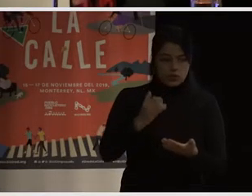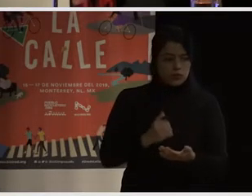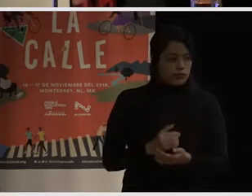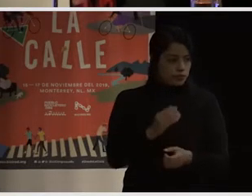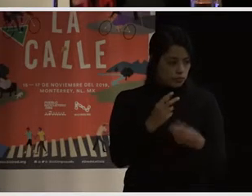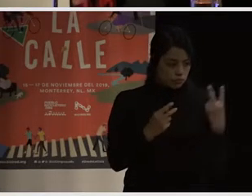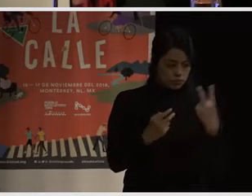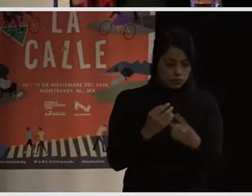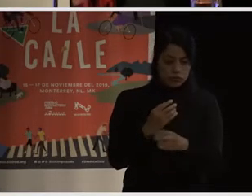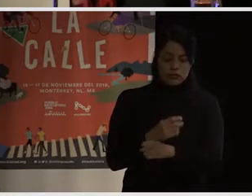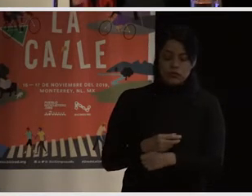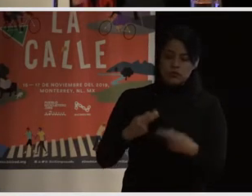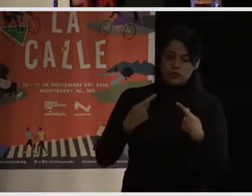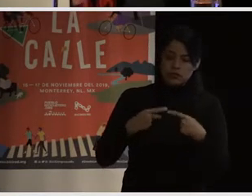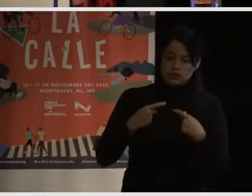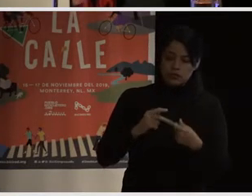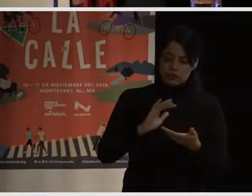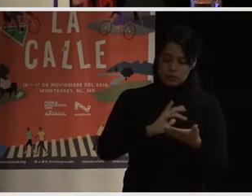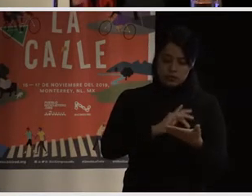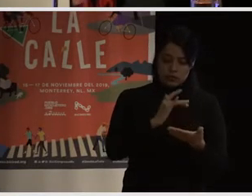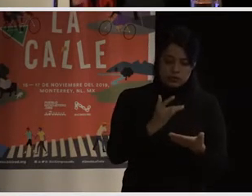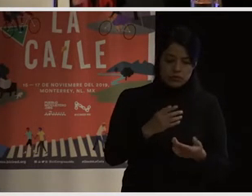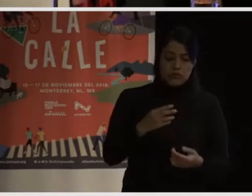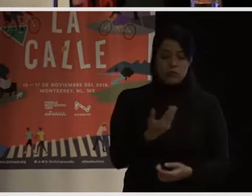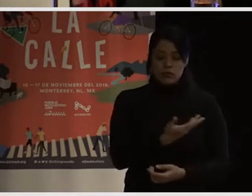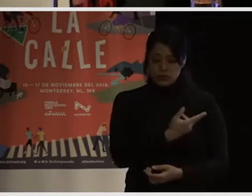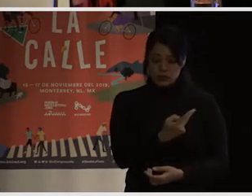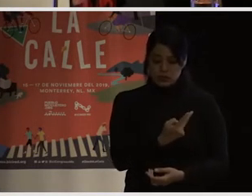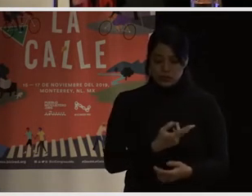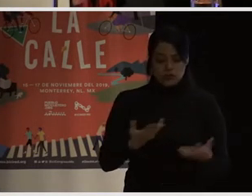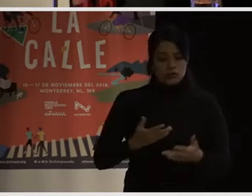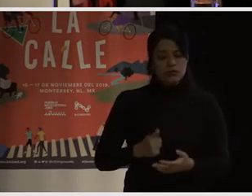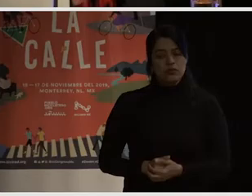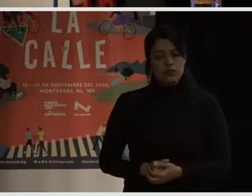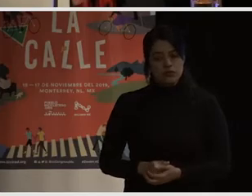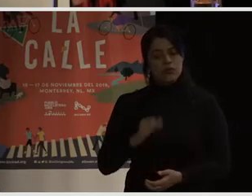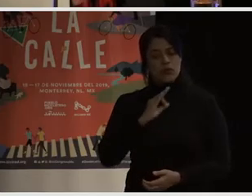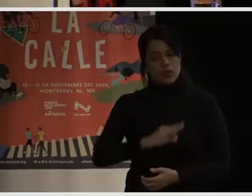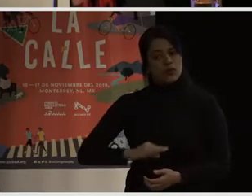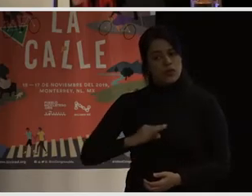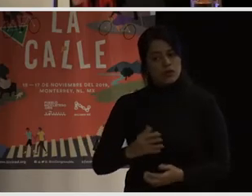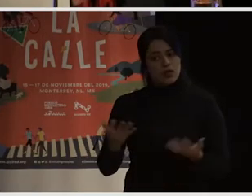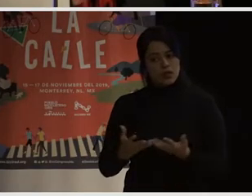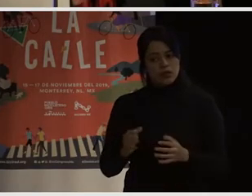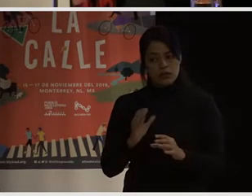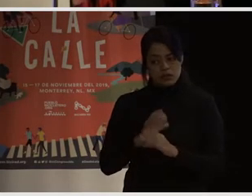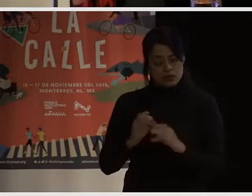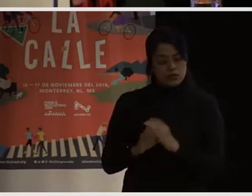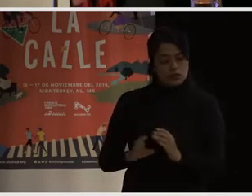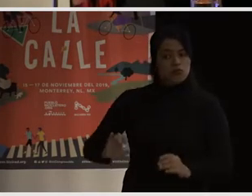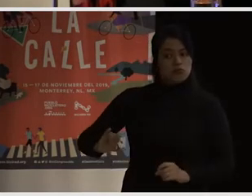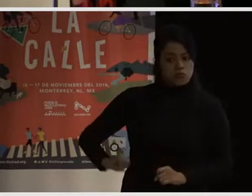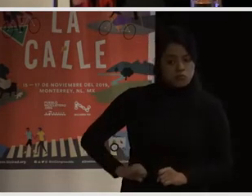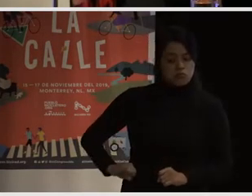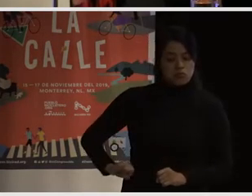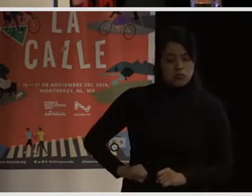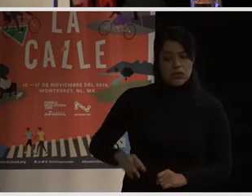compañera funcionarios de lo que han estado haciendo y felicidades porque han estado haciendo cosas muy interesantes